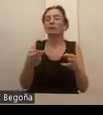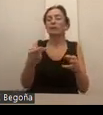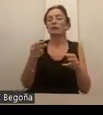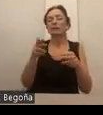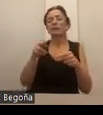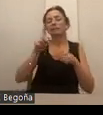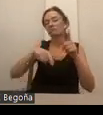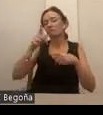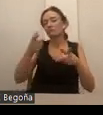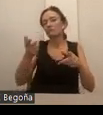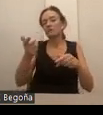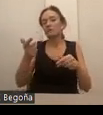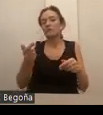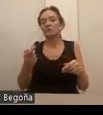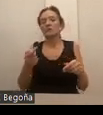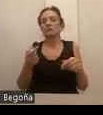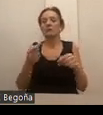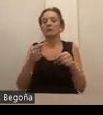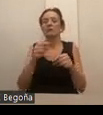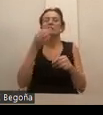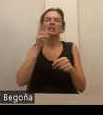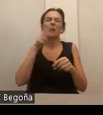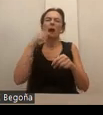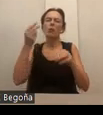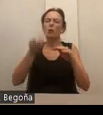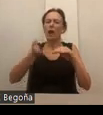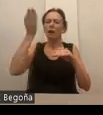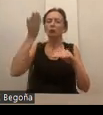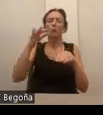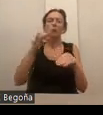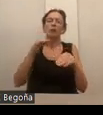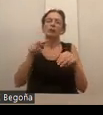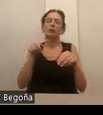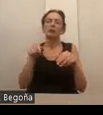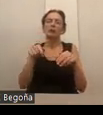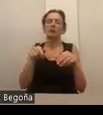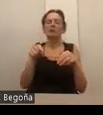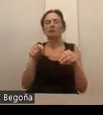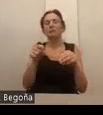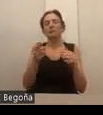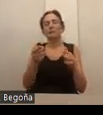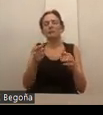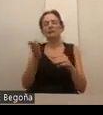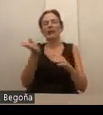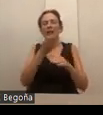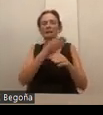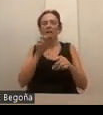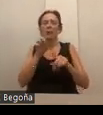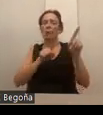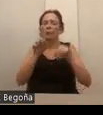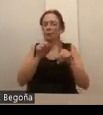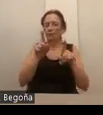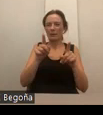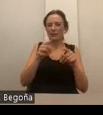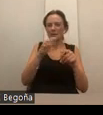cuando aparecen niveles de azúcar tan altos, ya suele haber una insulinopenia, o sea, es decir, una cantidad de insulina menor de